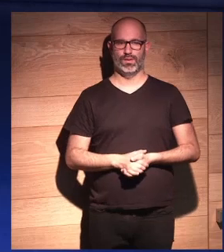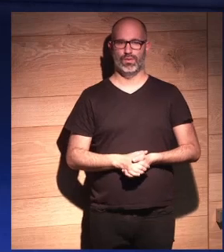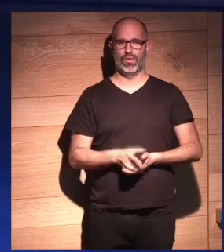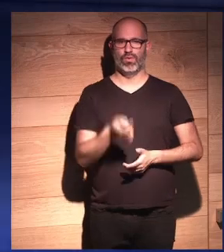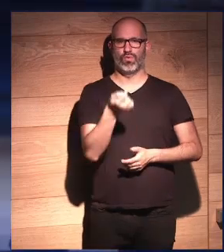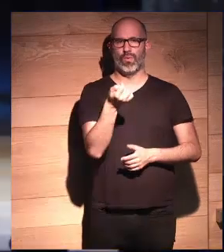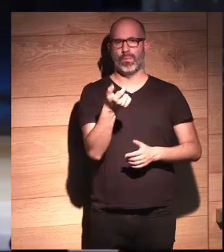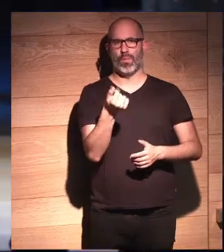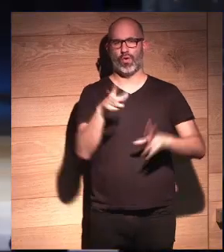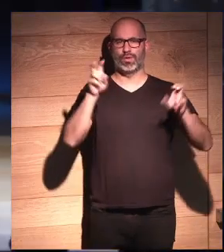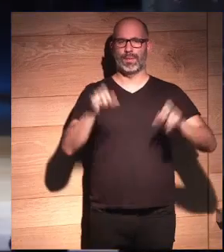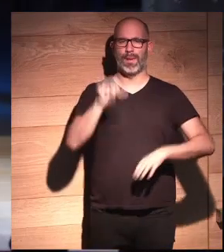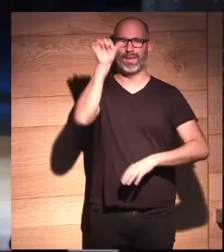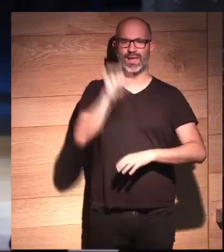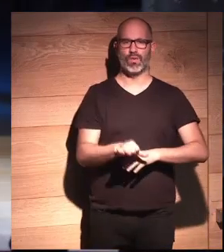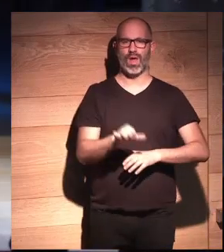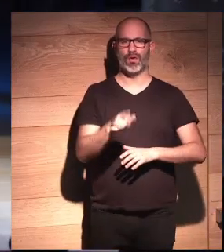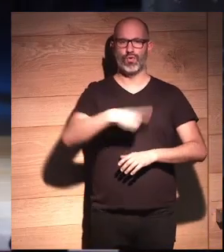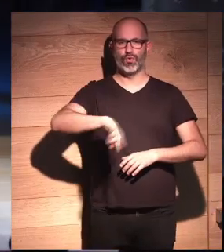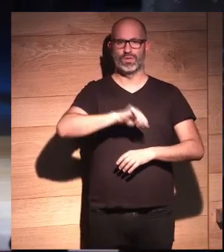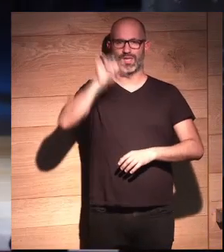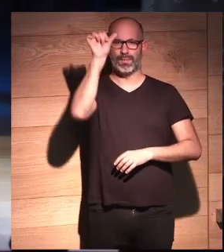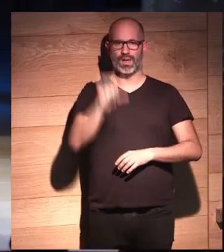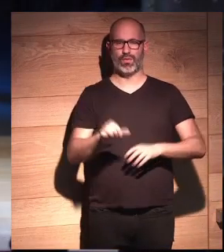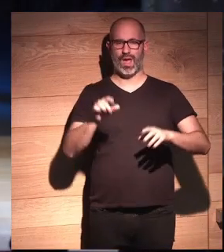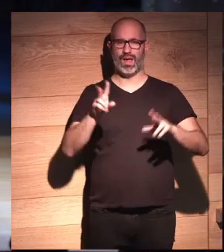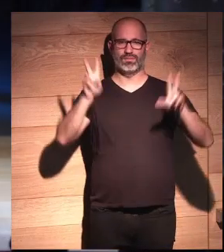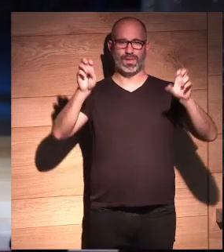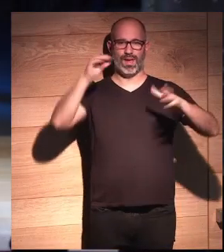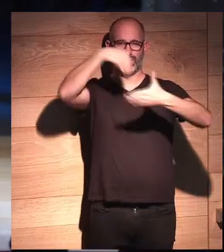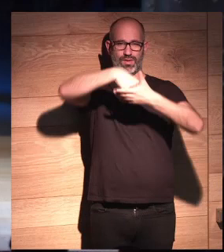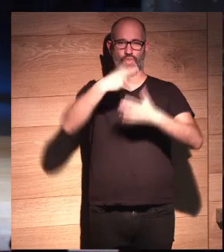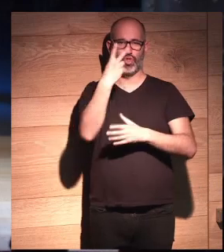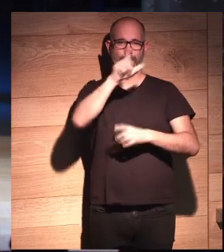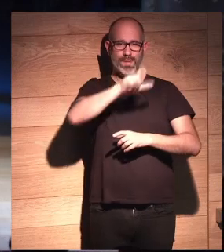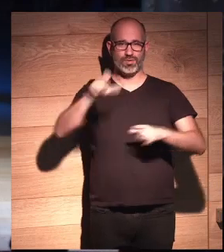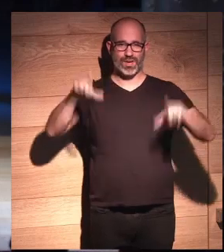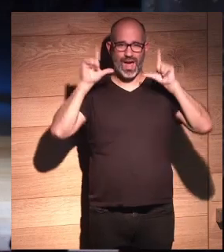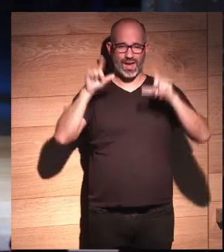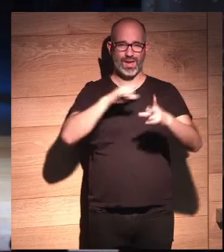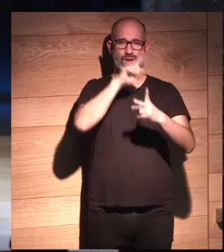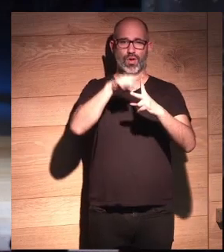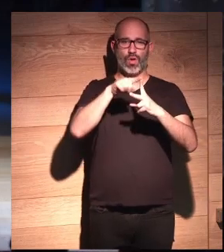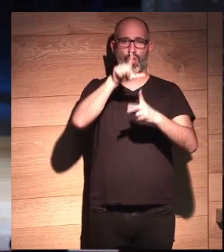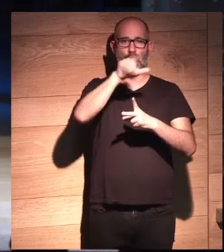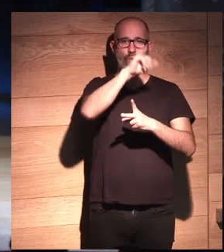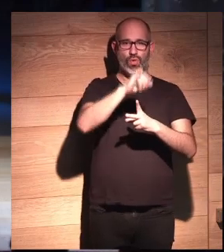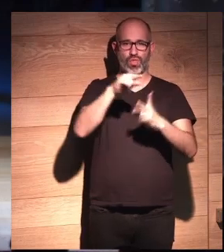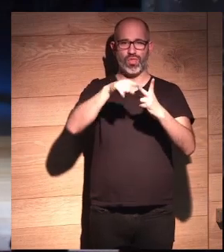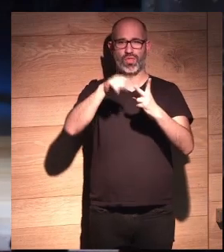Un poco sobre la película. Nuestra película trata sobre dos personajes, Martín y Luz, que Luz es Nadia Santiago.